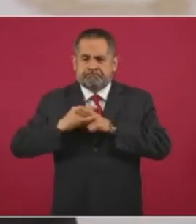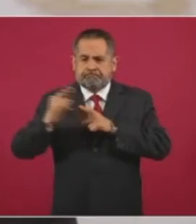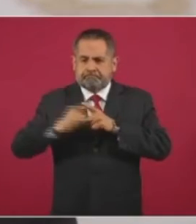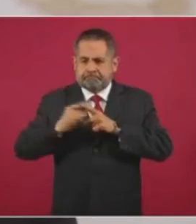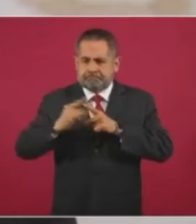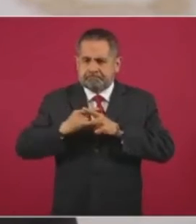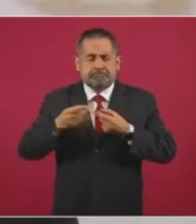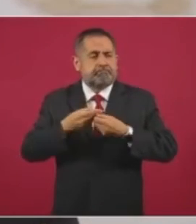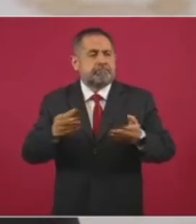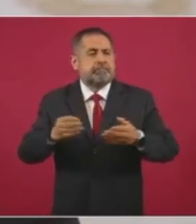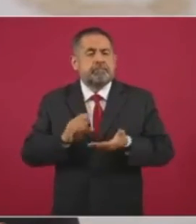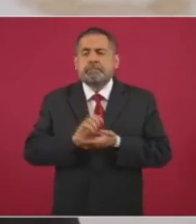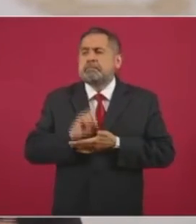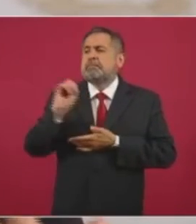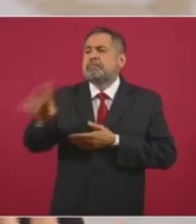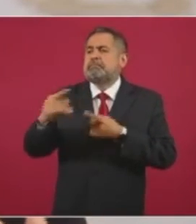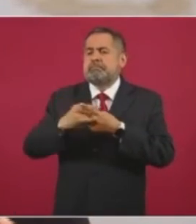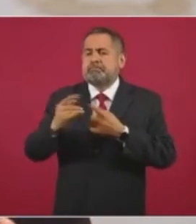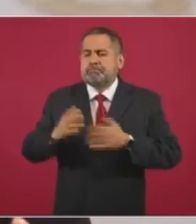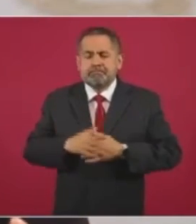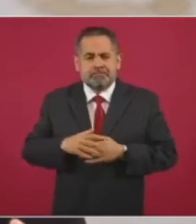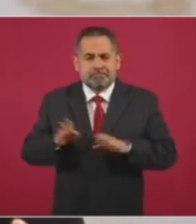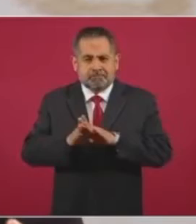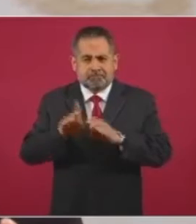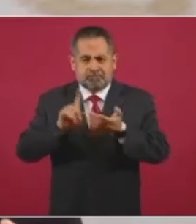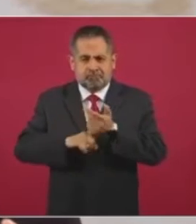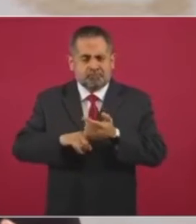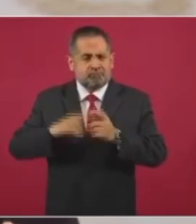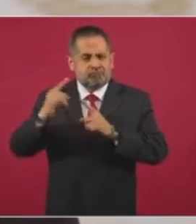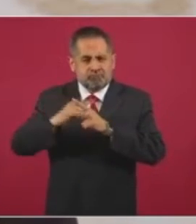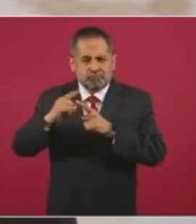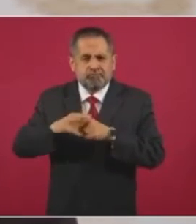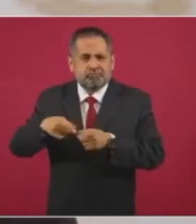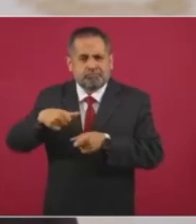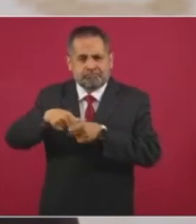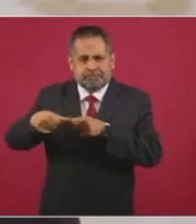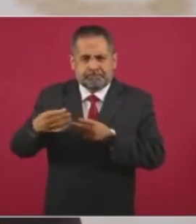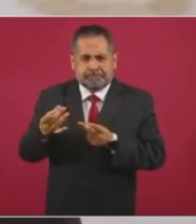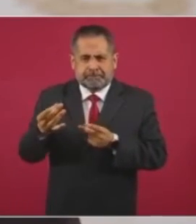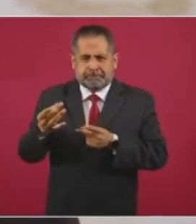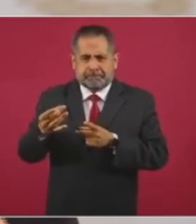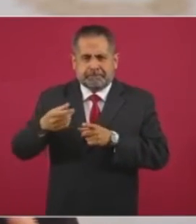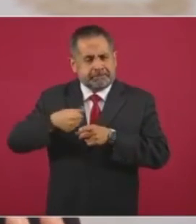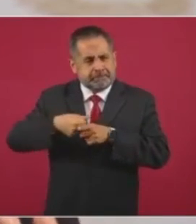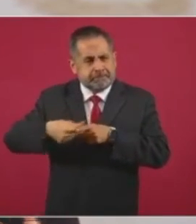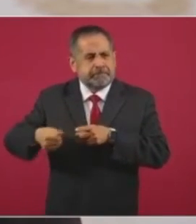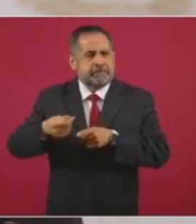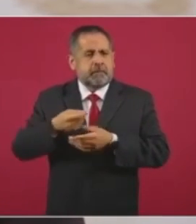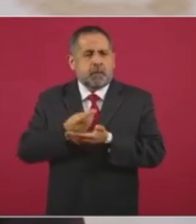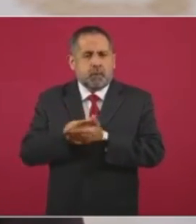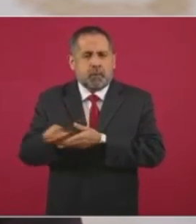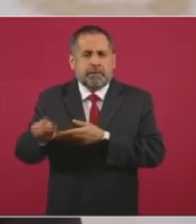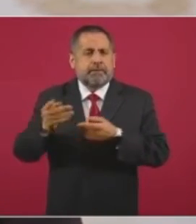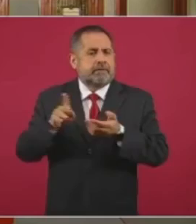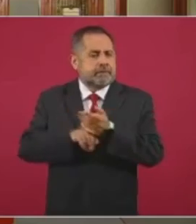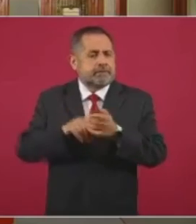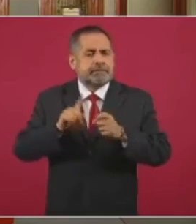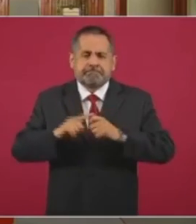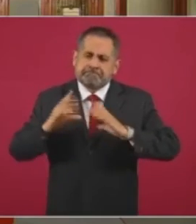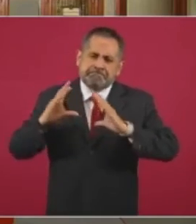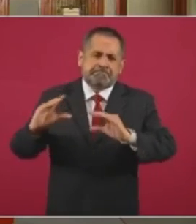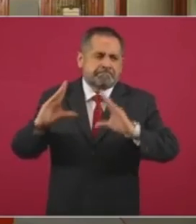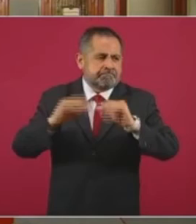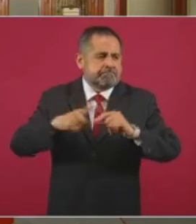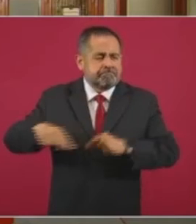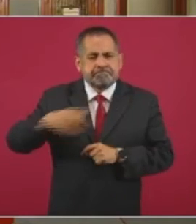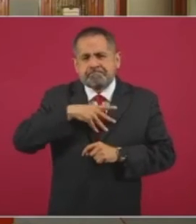el envío de los condones, requiere condones, los lubricantes, toda una serie de capacitación. Es importante señalar que para